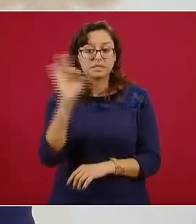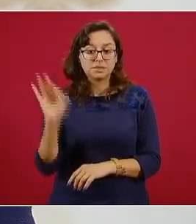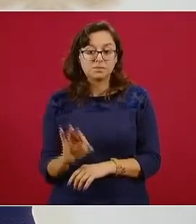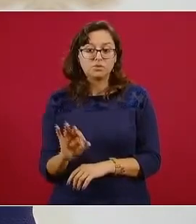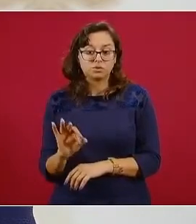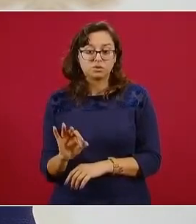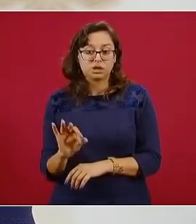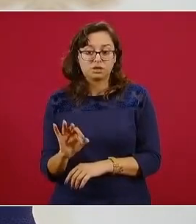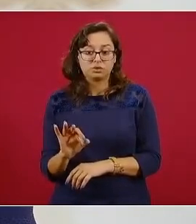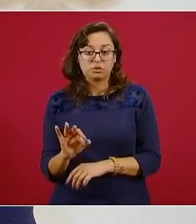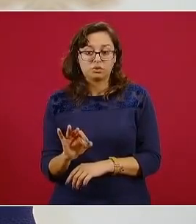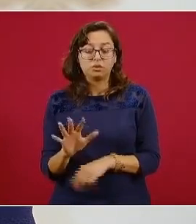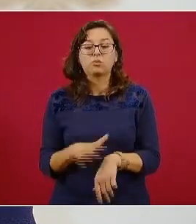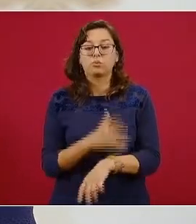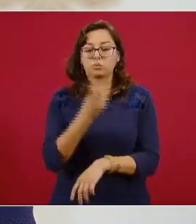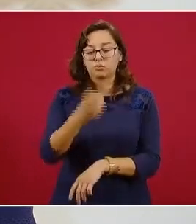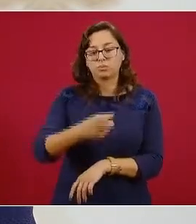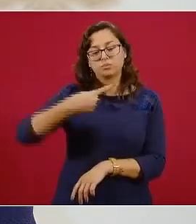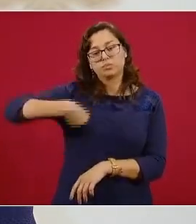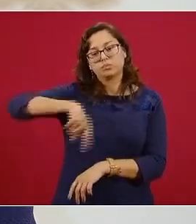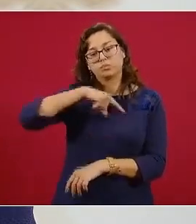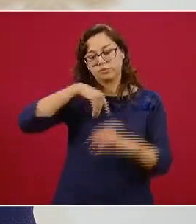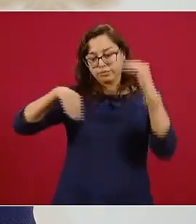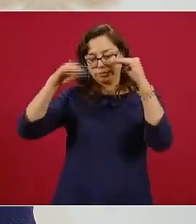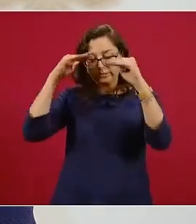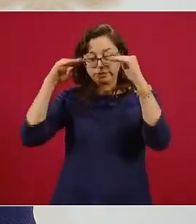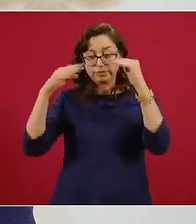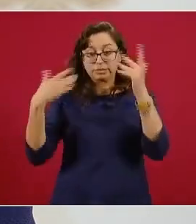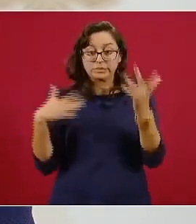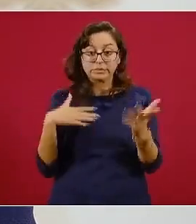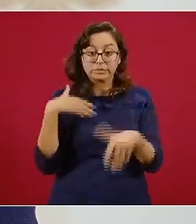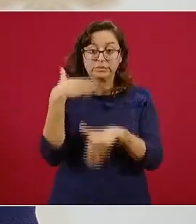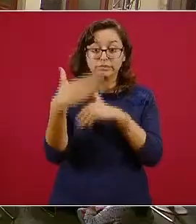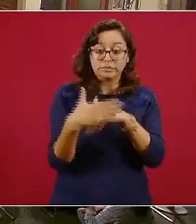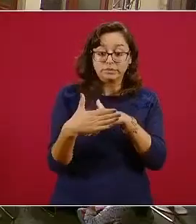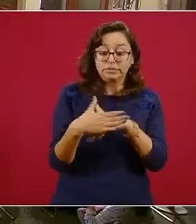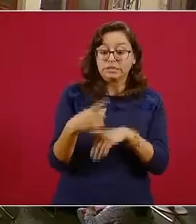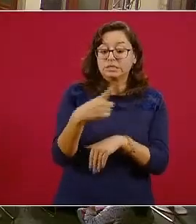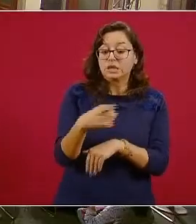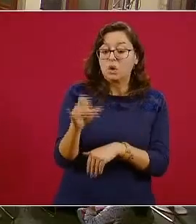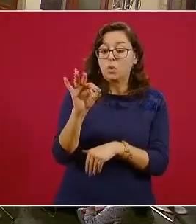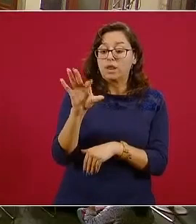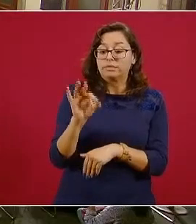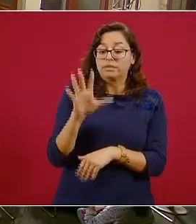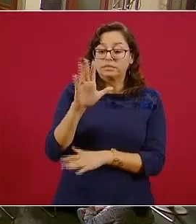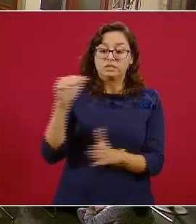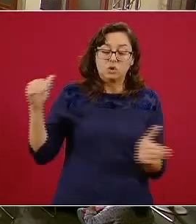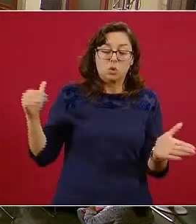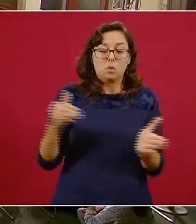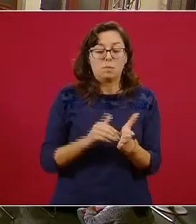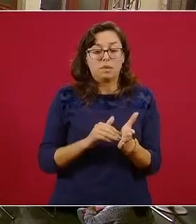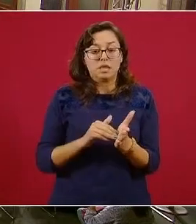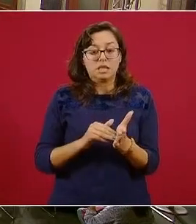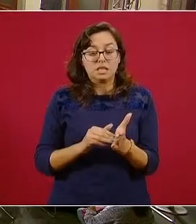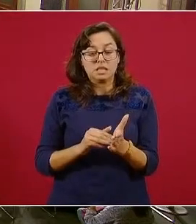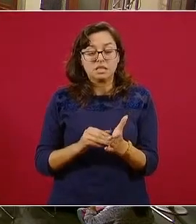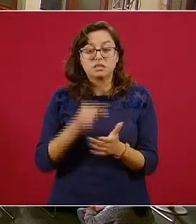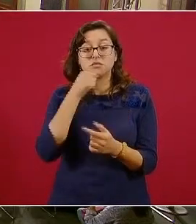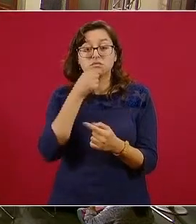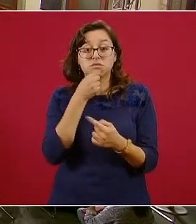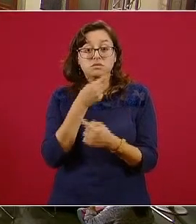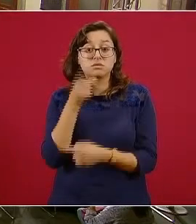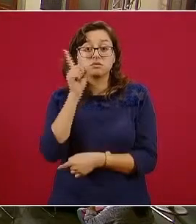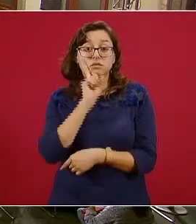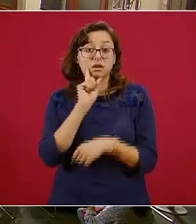lo tanto estamos esperando que va a haber 145,000 embarazos no deseados extra